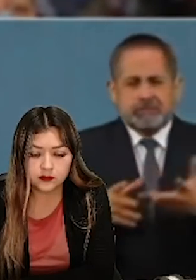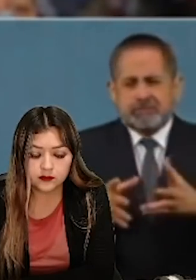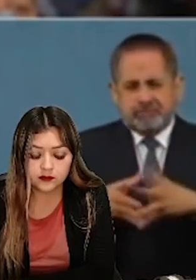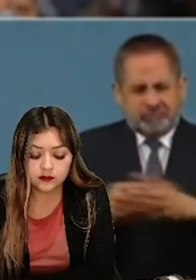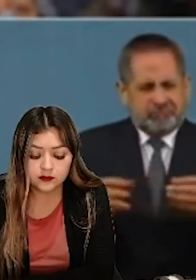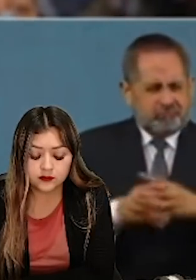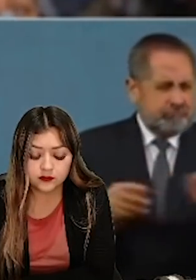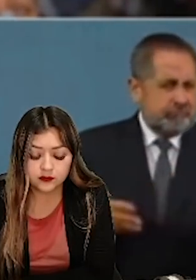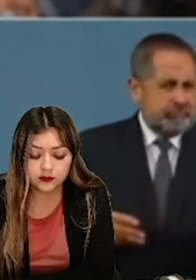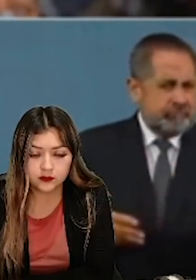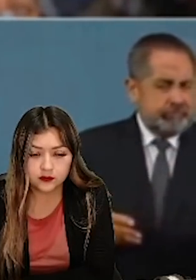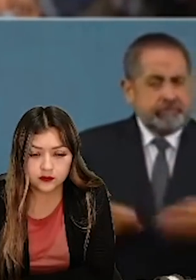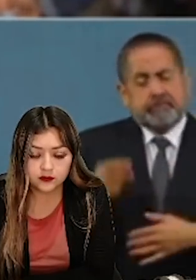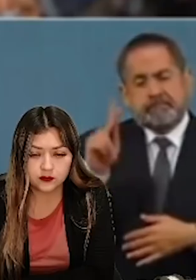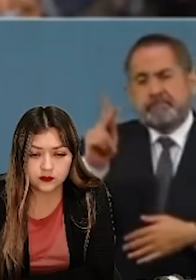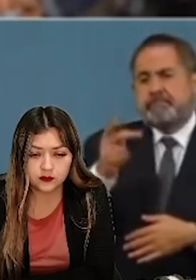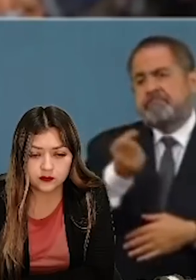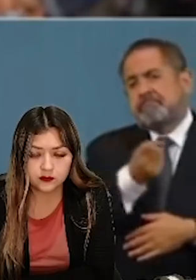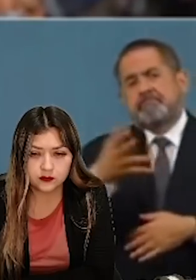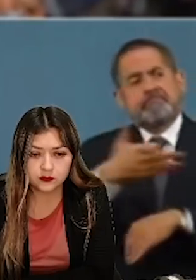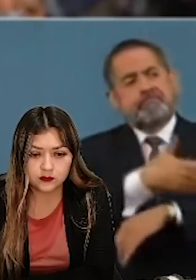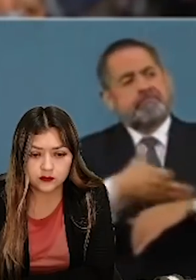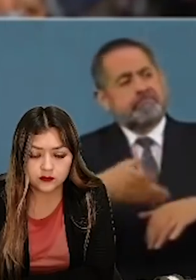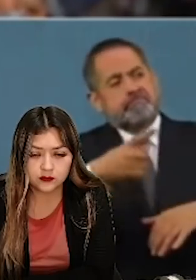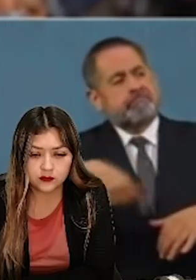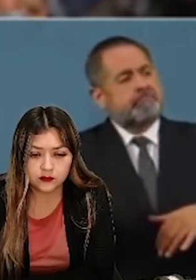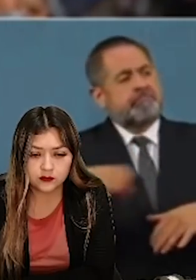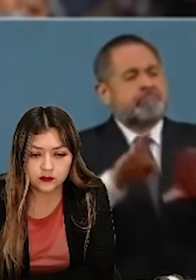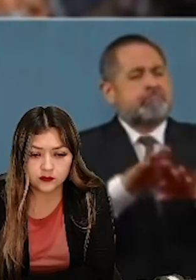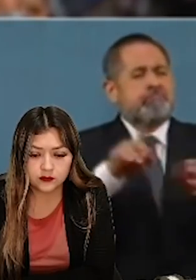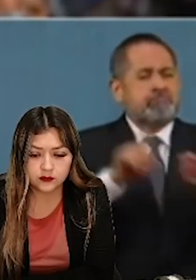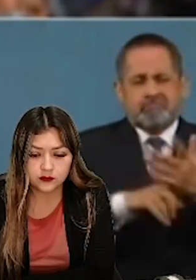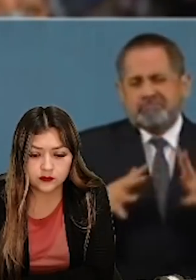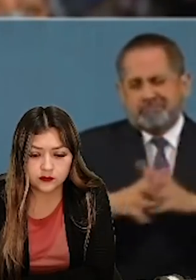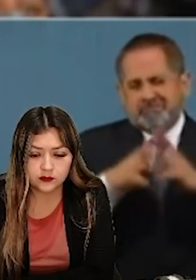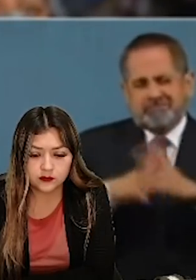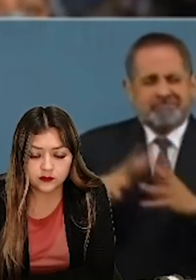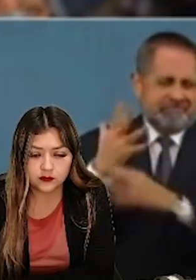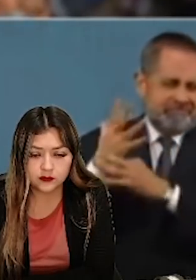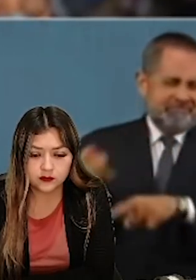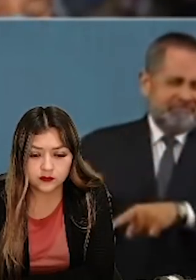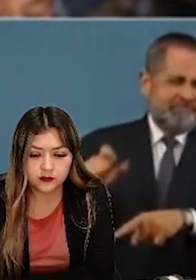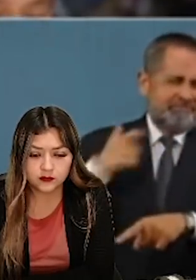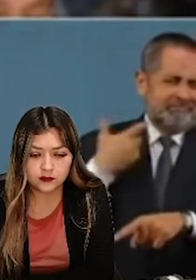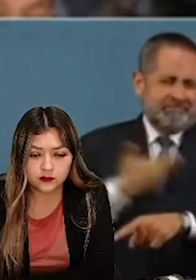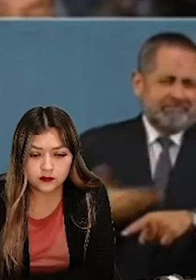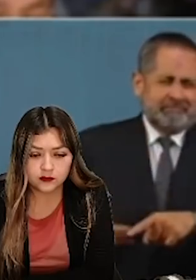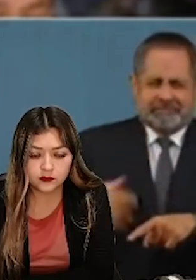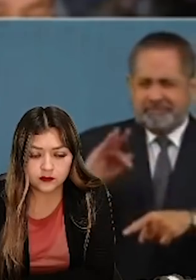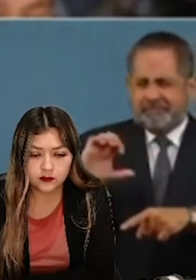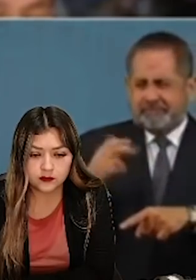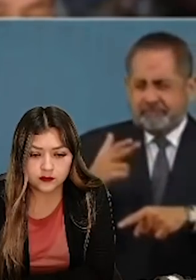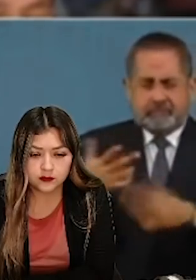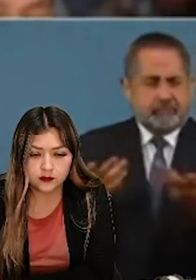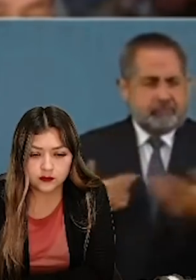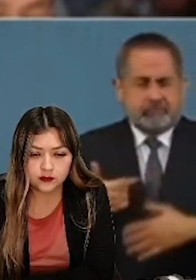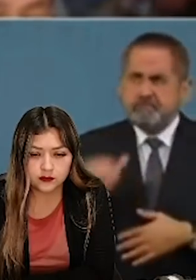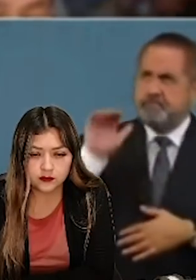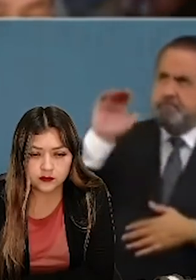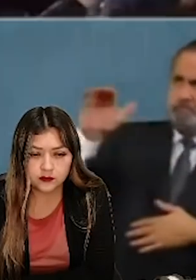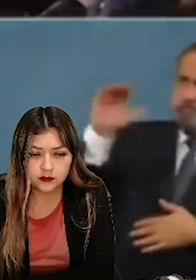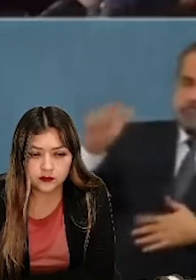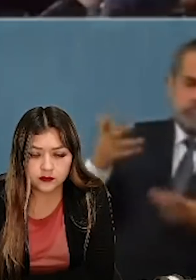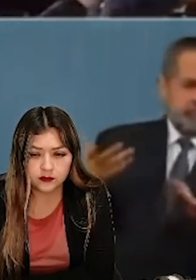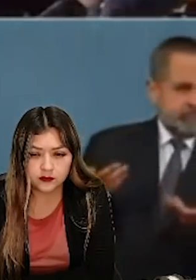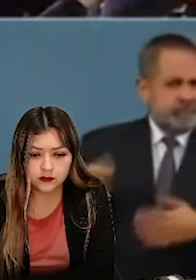forzosamente, más todas las familias destrozadas por su guerra contra el narcotráfico. Presidente, ¿no cree usted que ya es momento de que